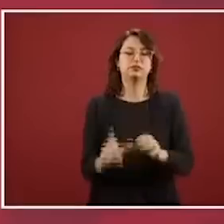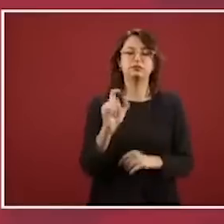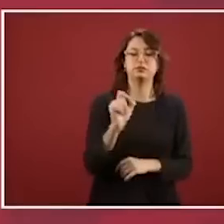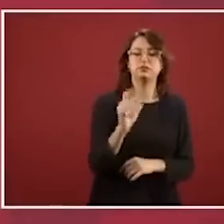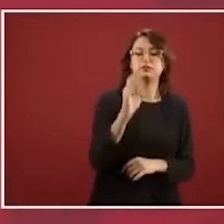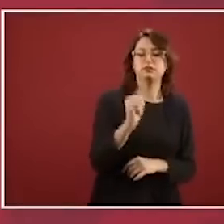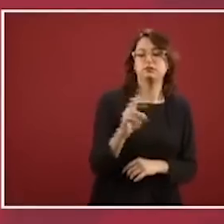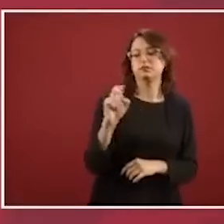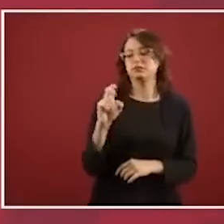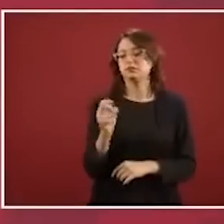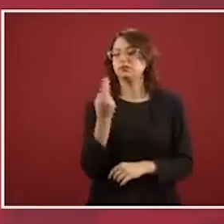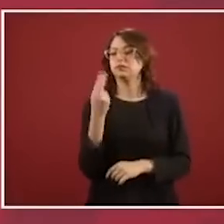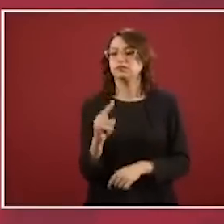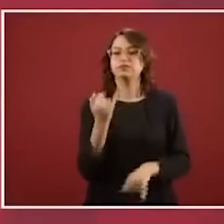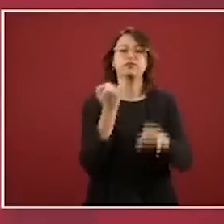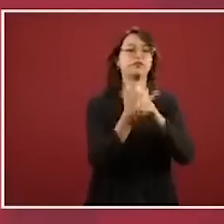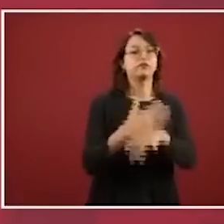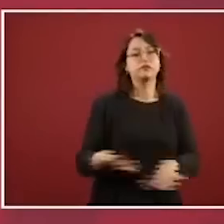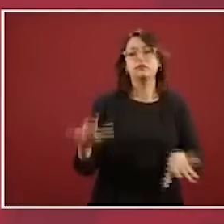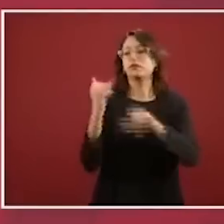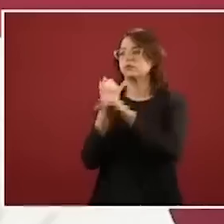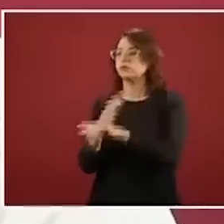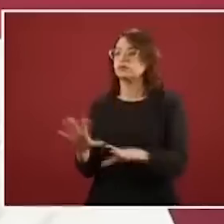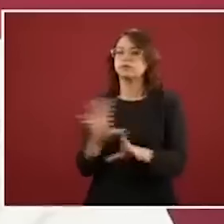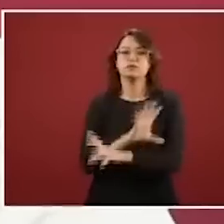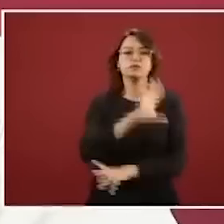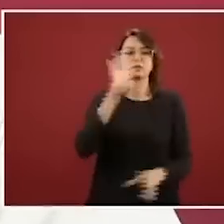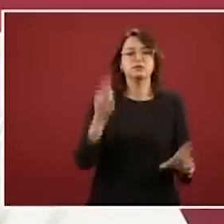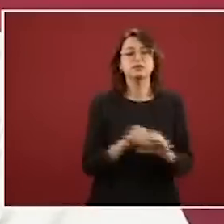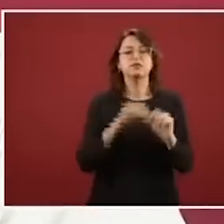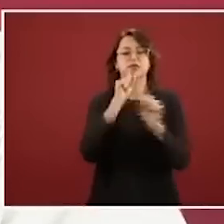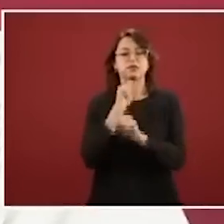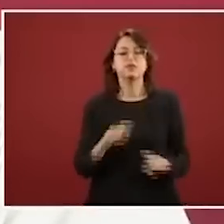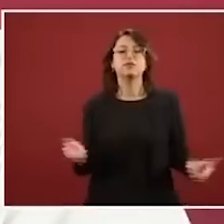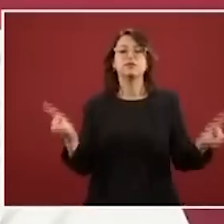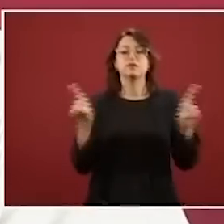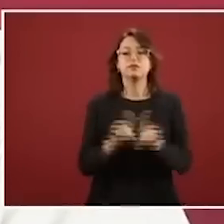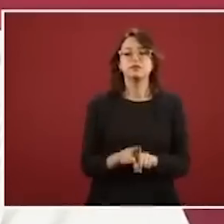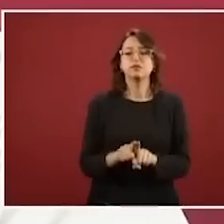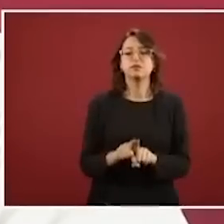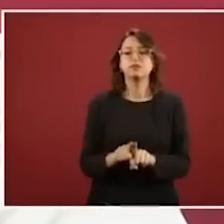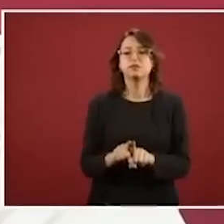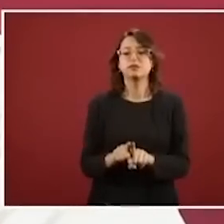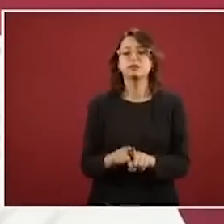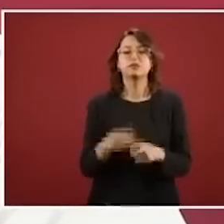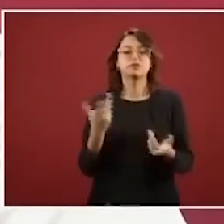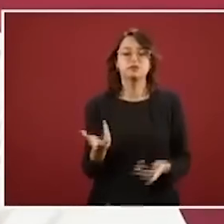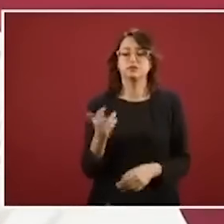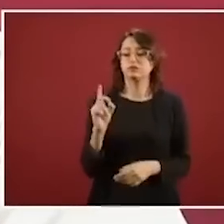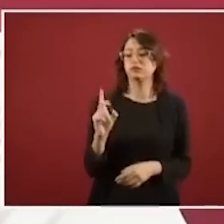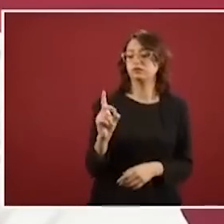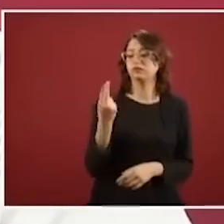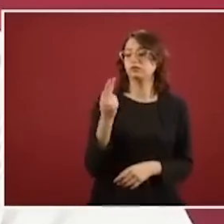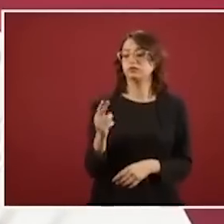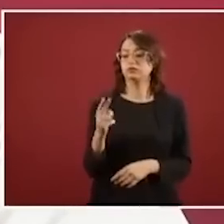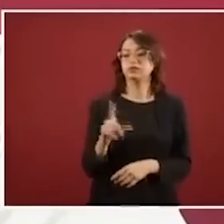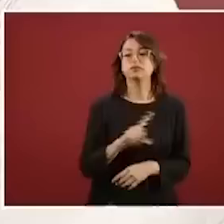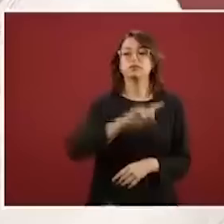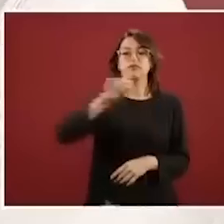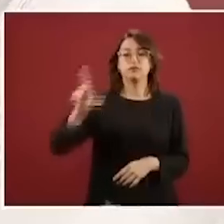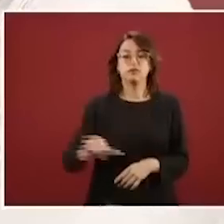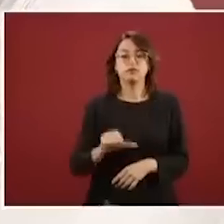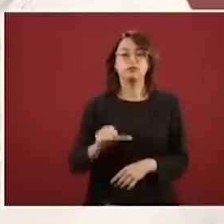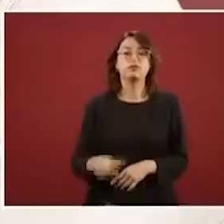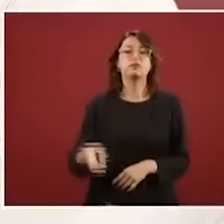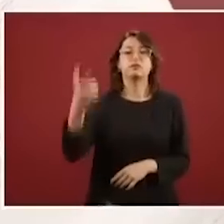el propósito de entregar toda la información. Y también después del 30 de noviembre hemos hecho un